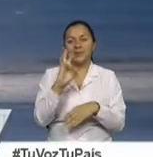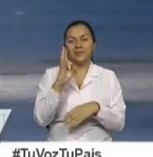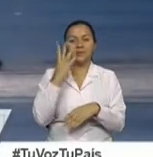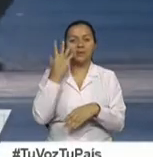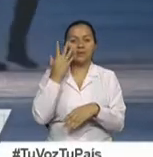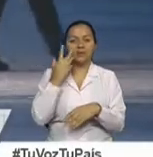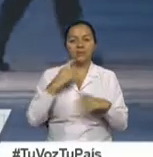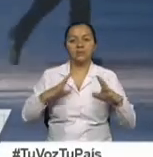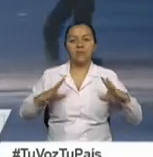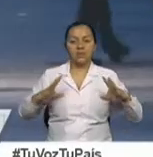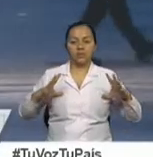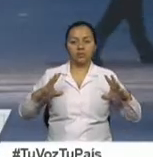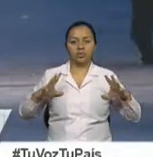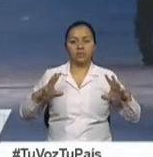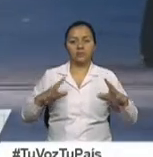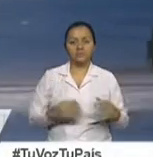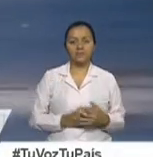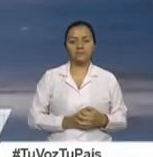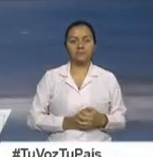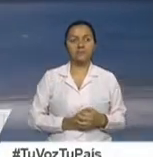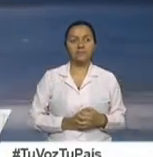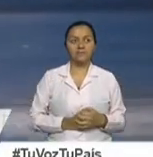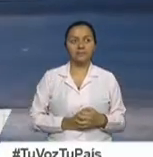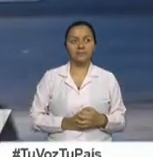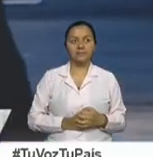de vacaciones como presidente.